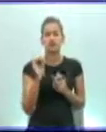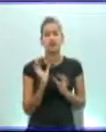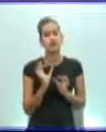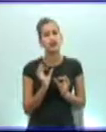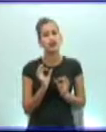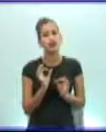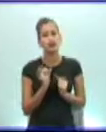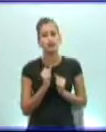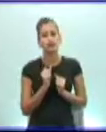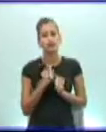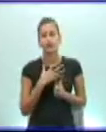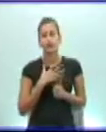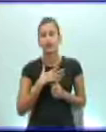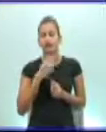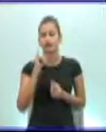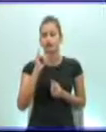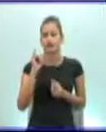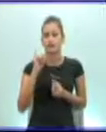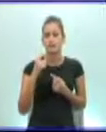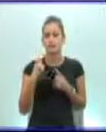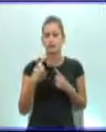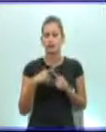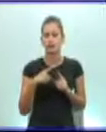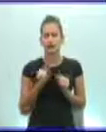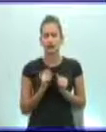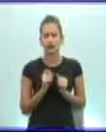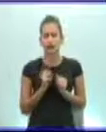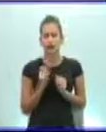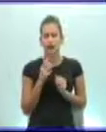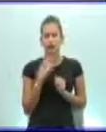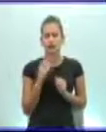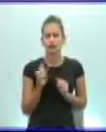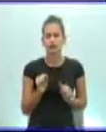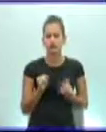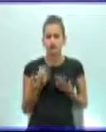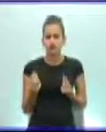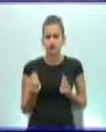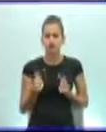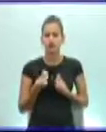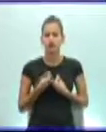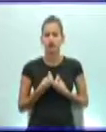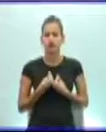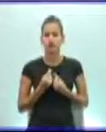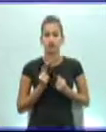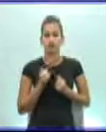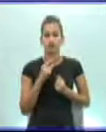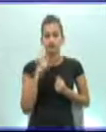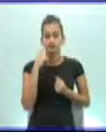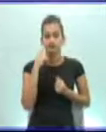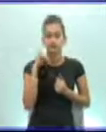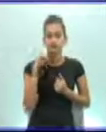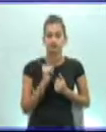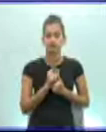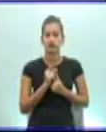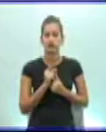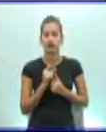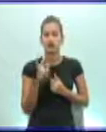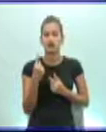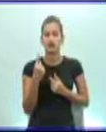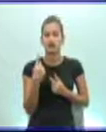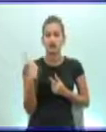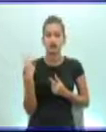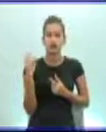son irracionales. Pero dentro de las posibilidades que me dan, miren qué interesante, hay un conjunto formado por dos elementos y precisamente esos